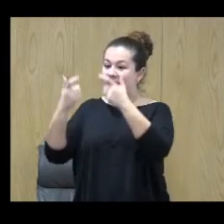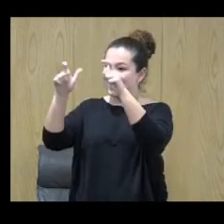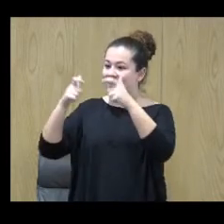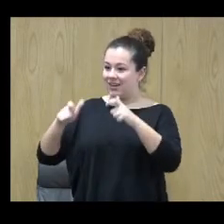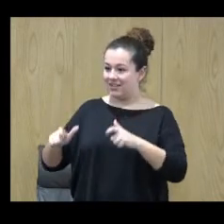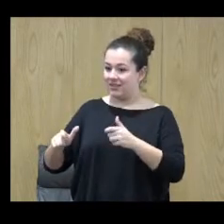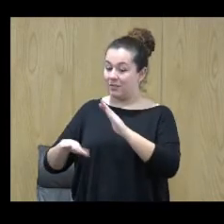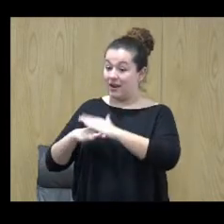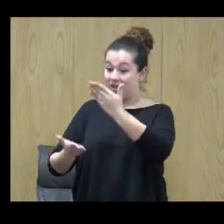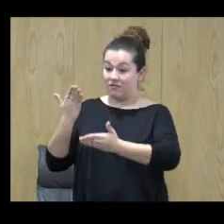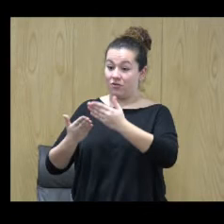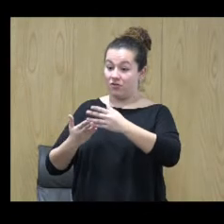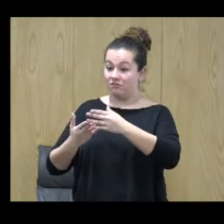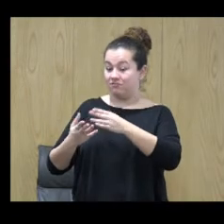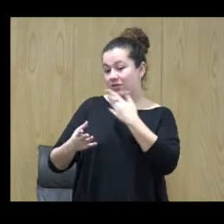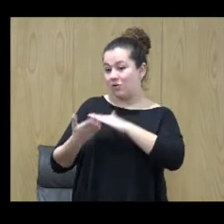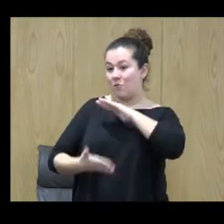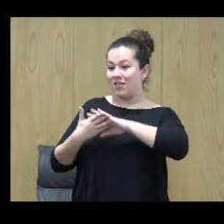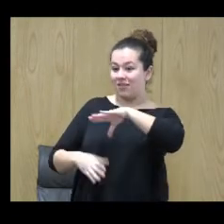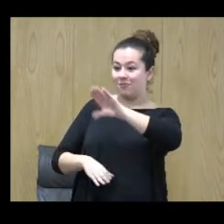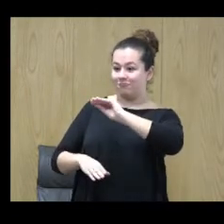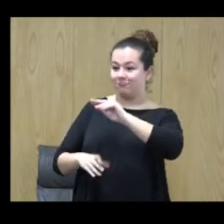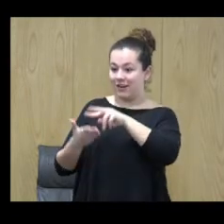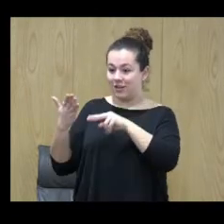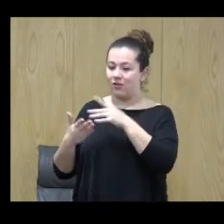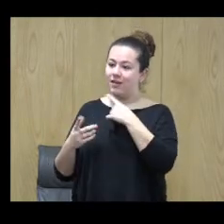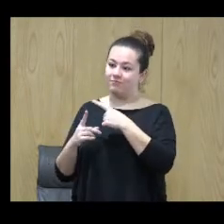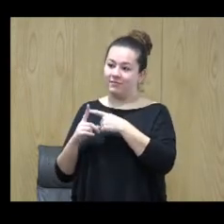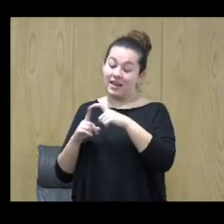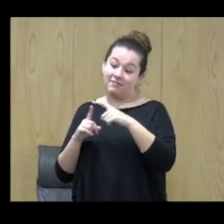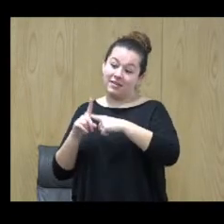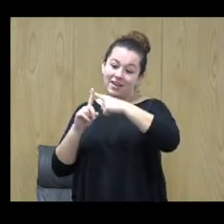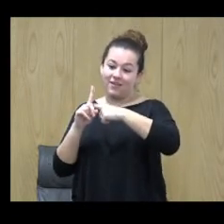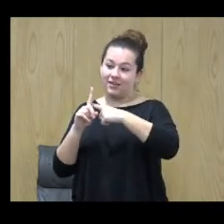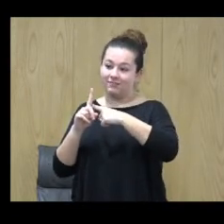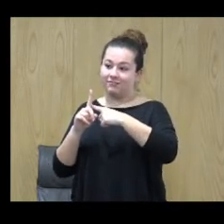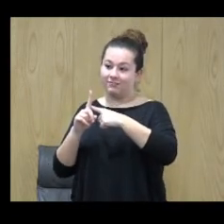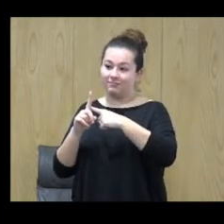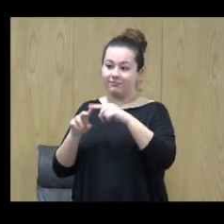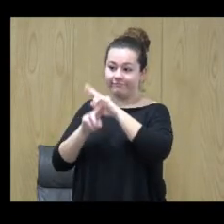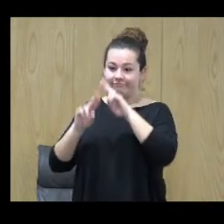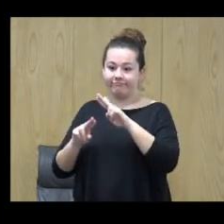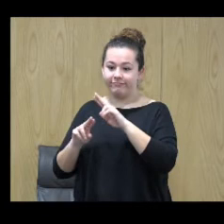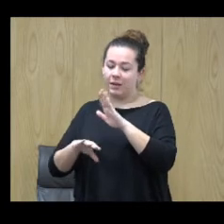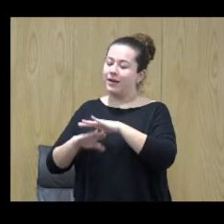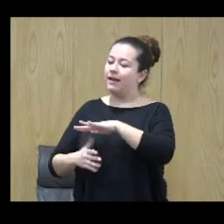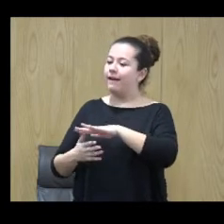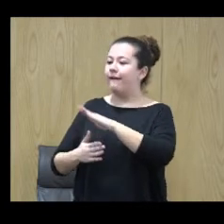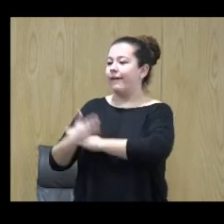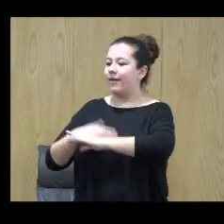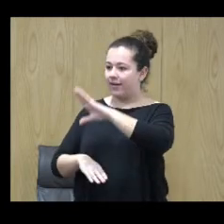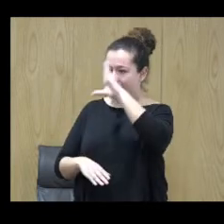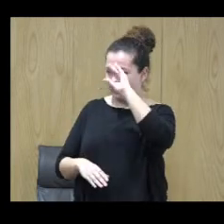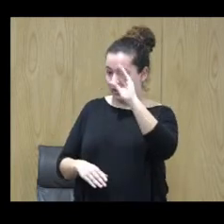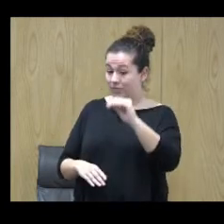lectora de carácter más universal, si es posible, y con personas de discapacidad intelectual. La forma en que trabajábamos